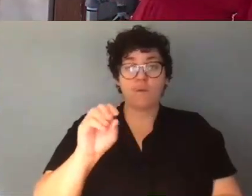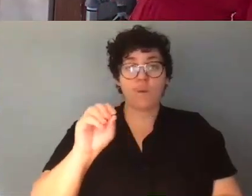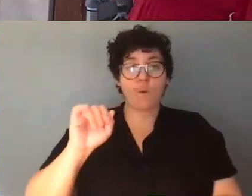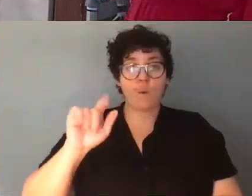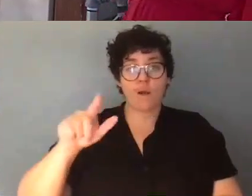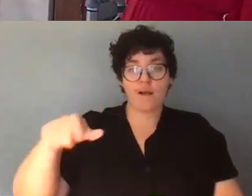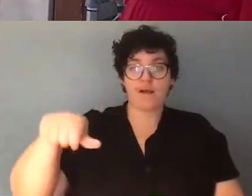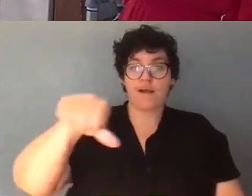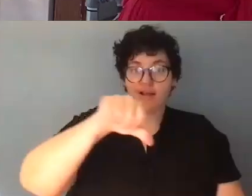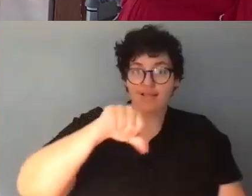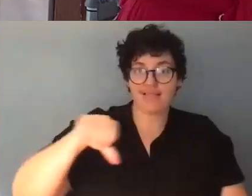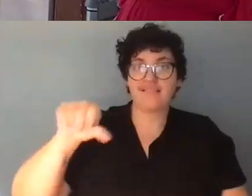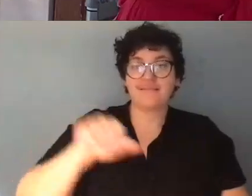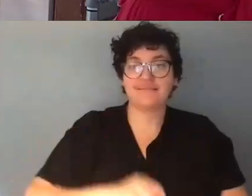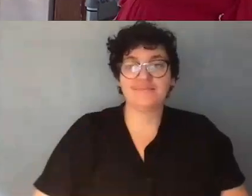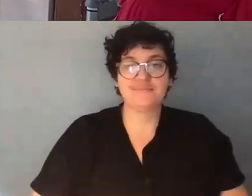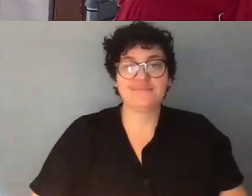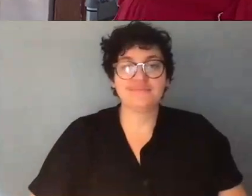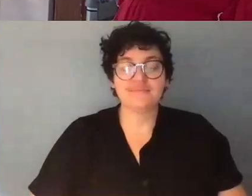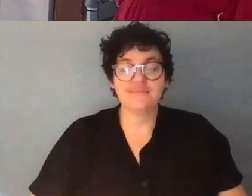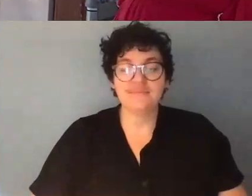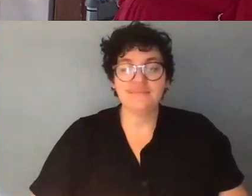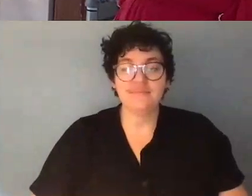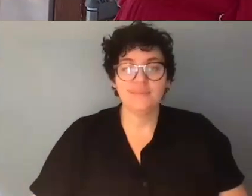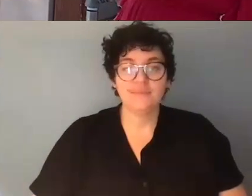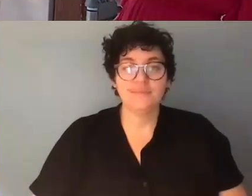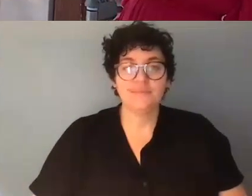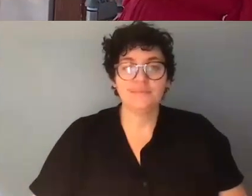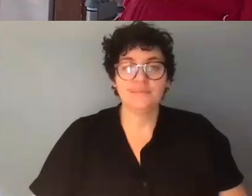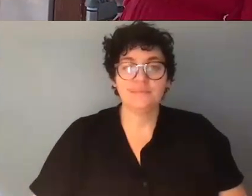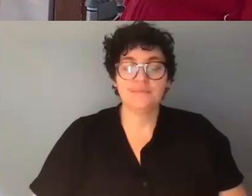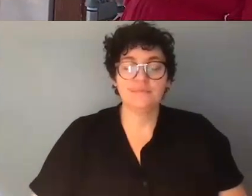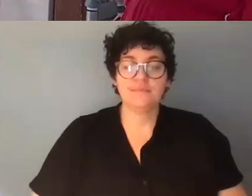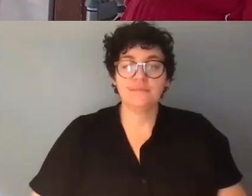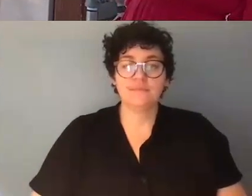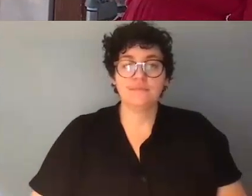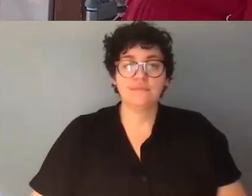Okay, vamos con aceite de oliva o de aceituna.